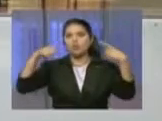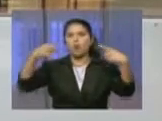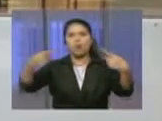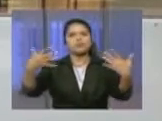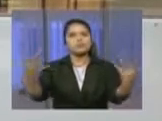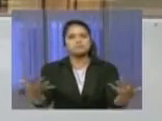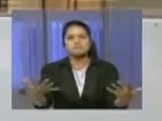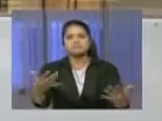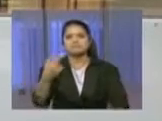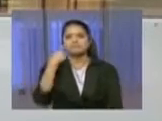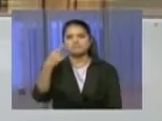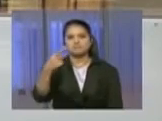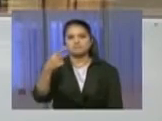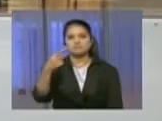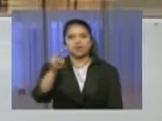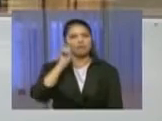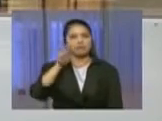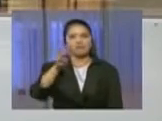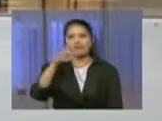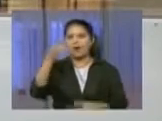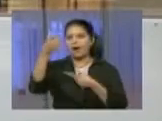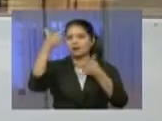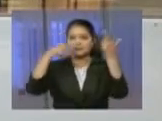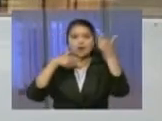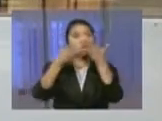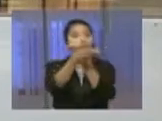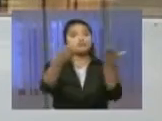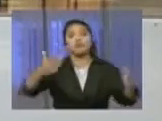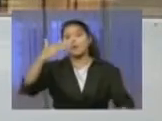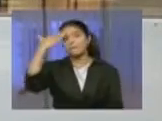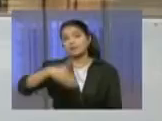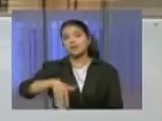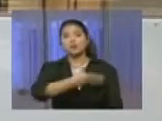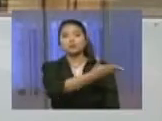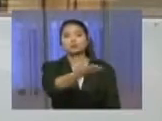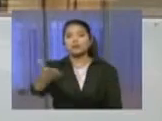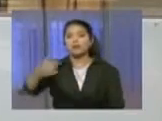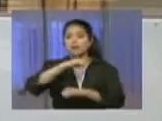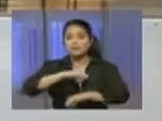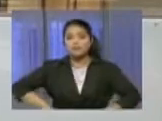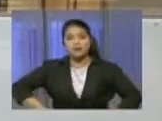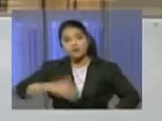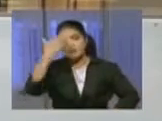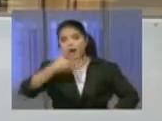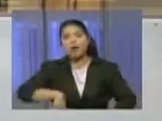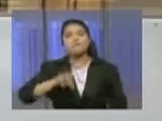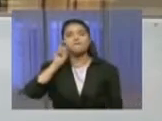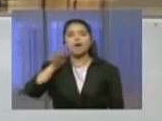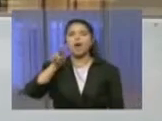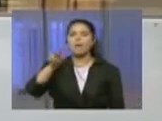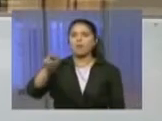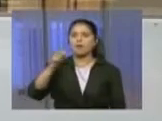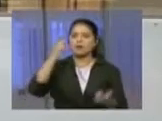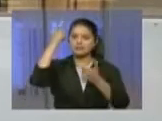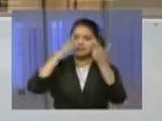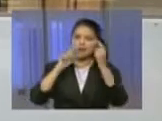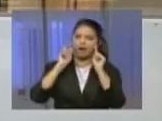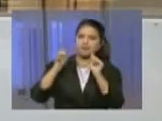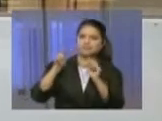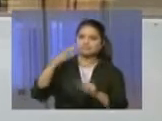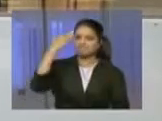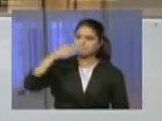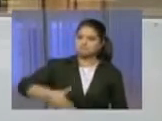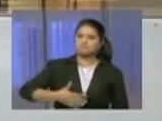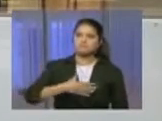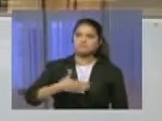del Cadete Chávez a todos los militares hermanos y hermanas de la Fuerza Armada veamos en ese Cadete